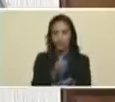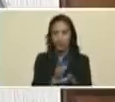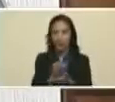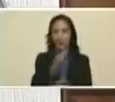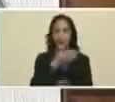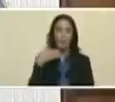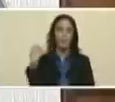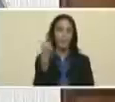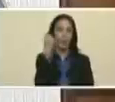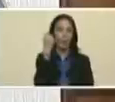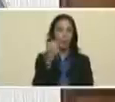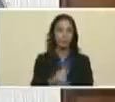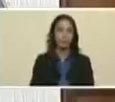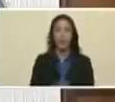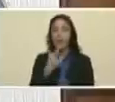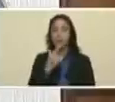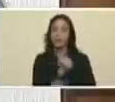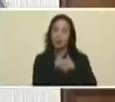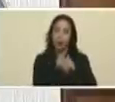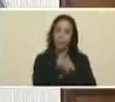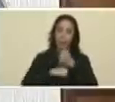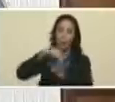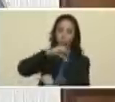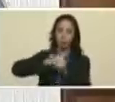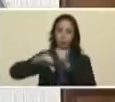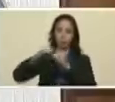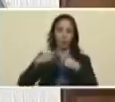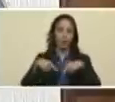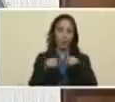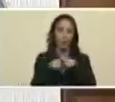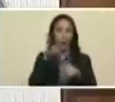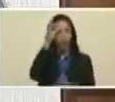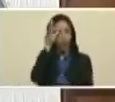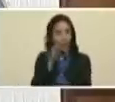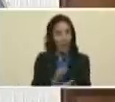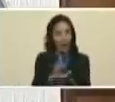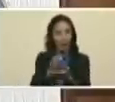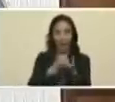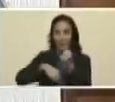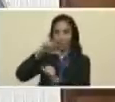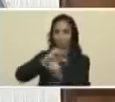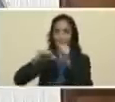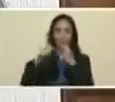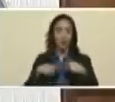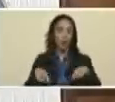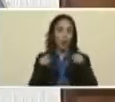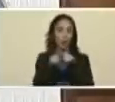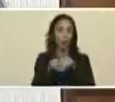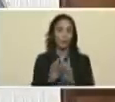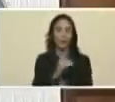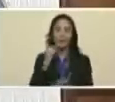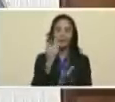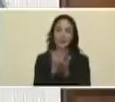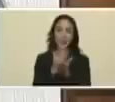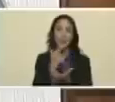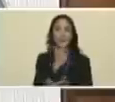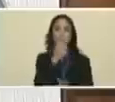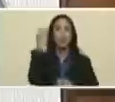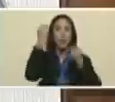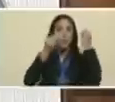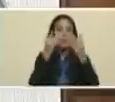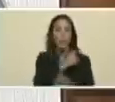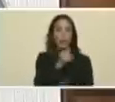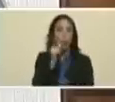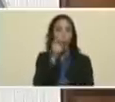Si dicen amor con amor se paga, lealtad con lealtad se paga. Y es lo que le decimos a Ali, como le dije a